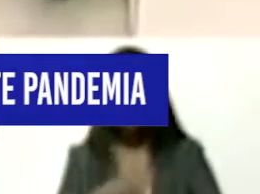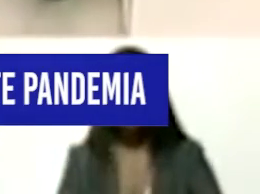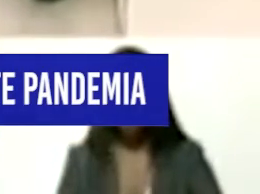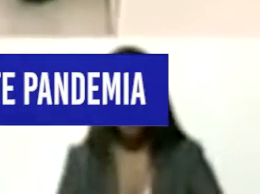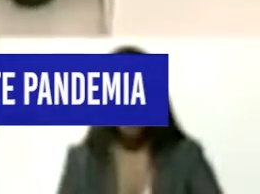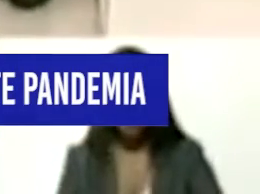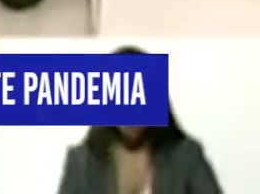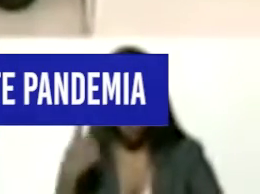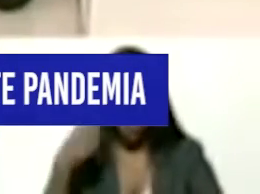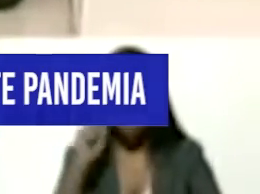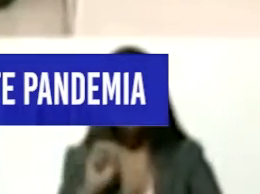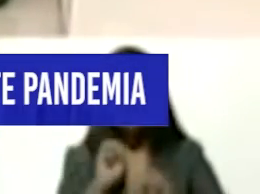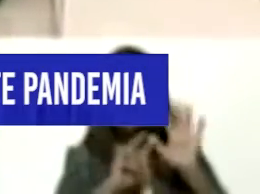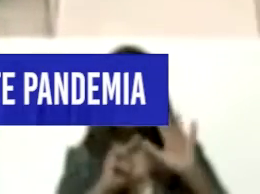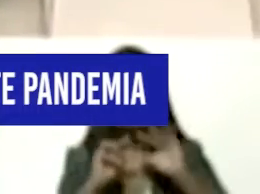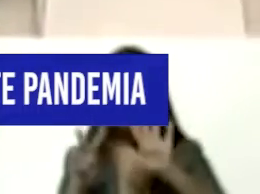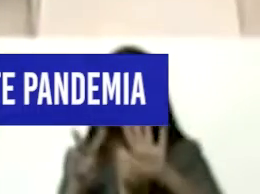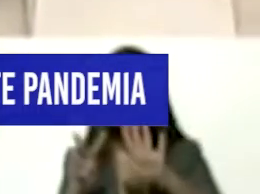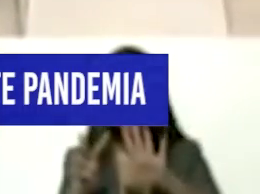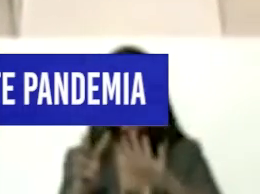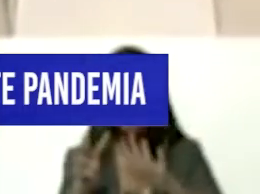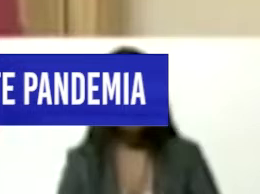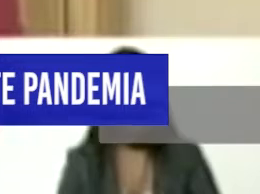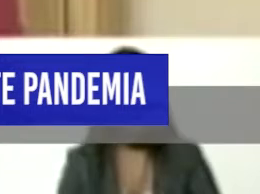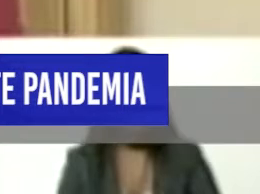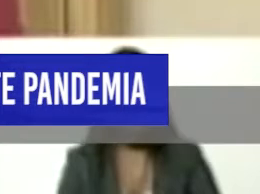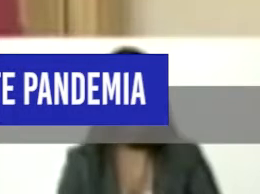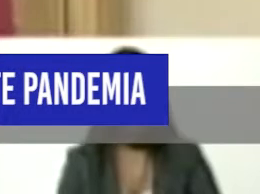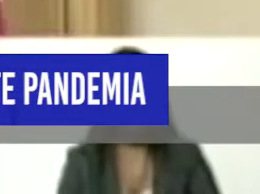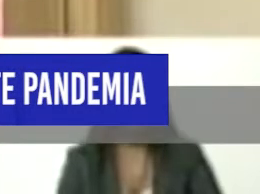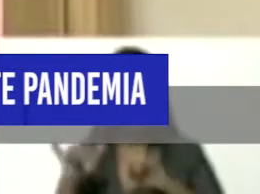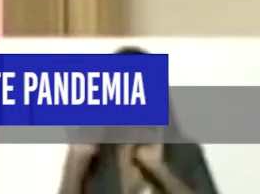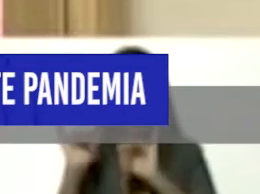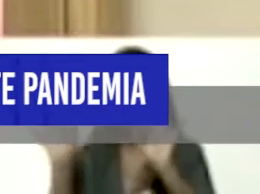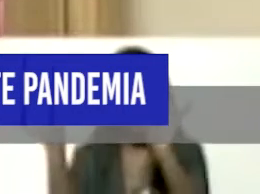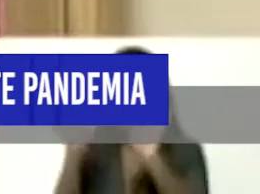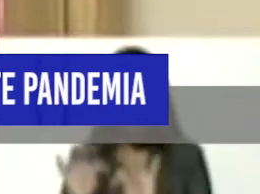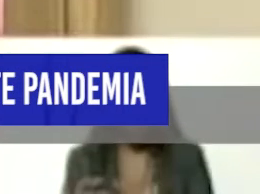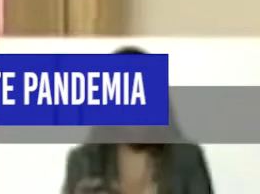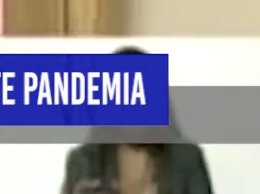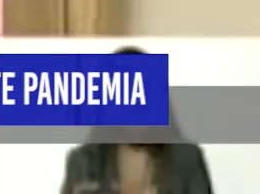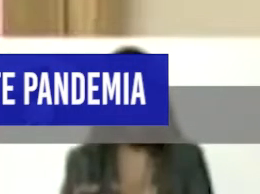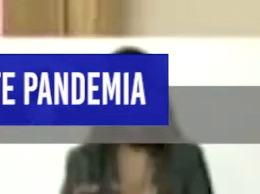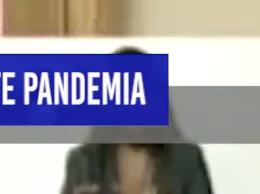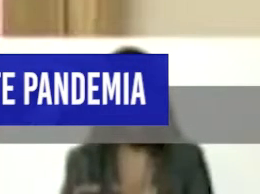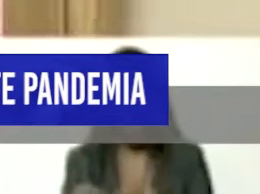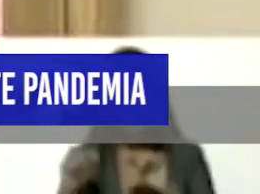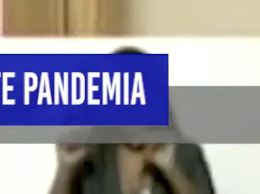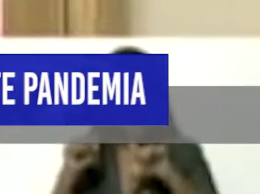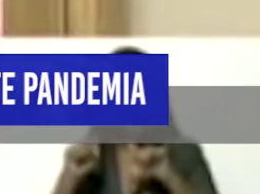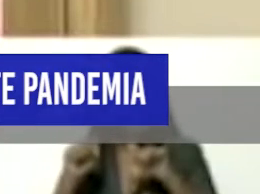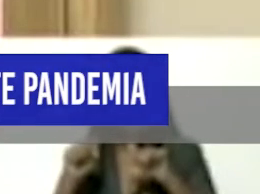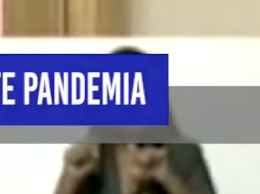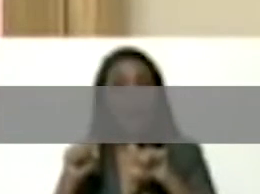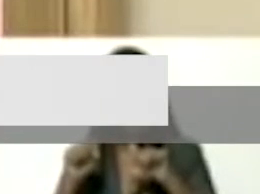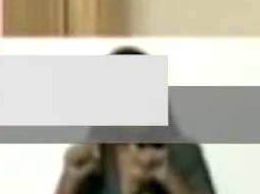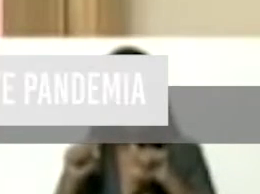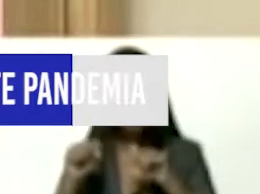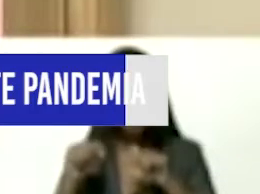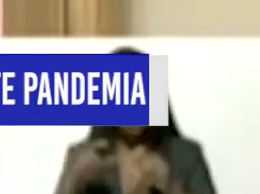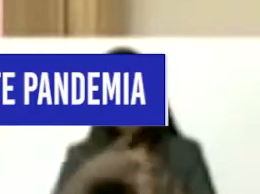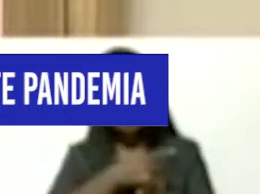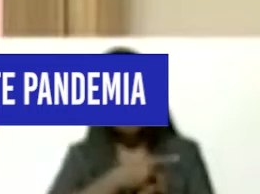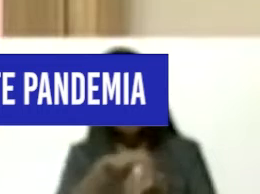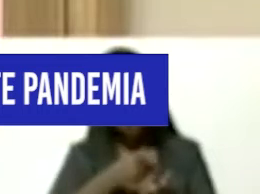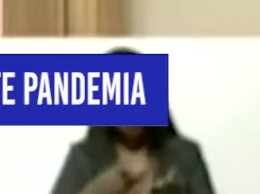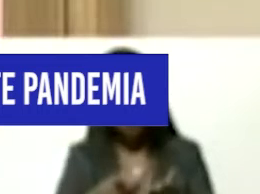los fondos para costear este plan de apoyo igualmente en este decreto establezco la